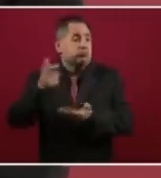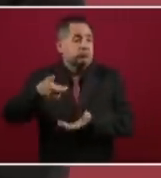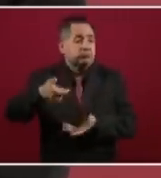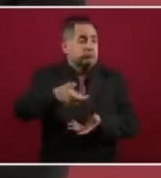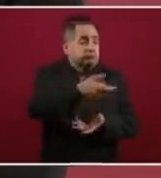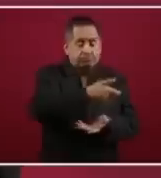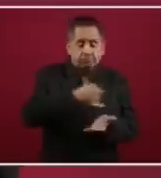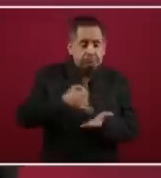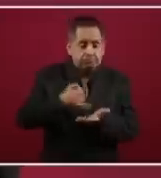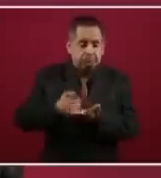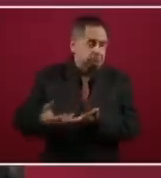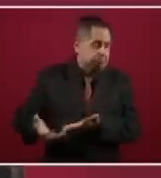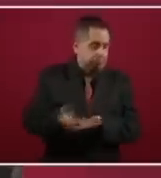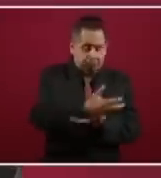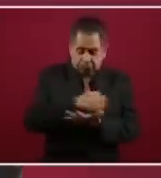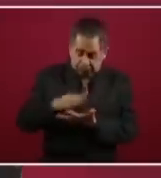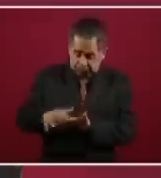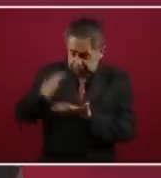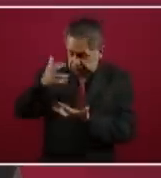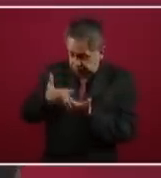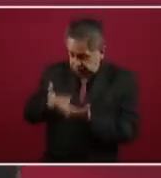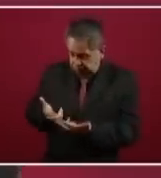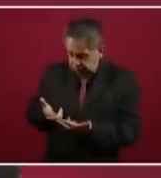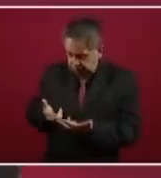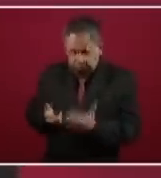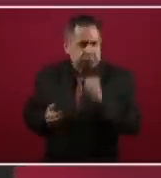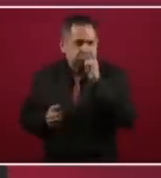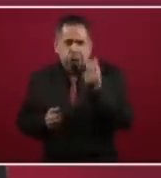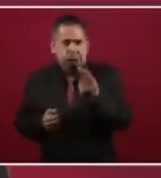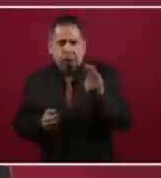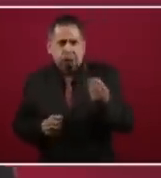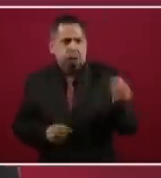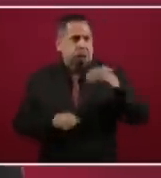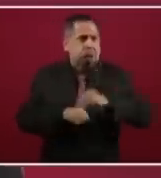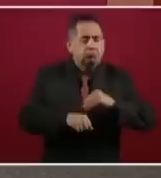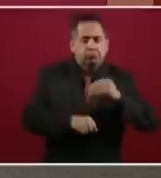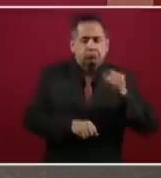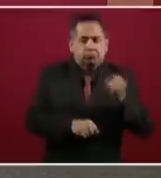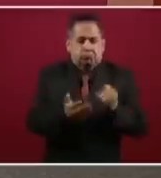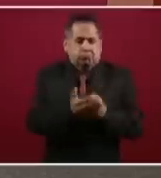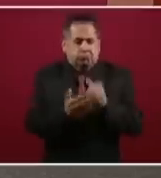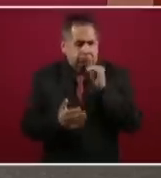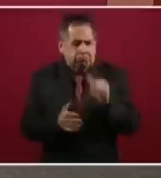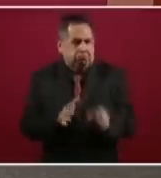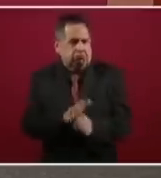fiscal, aumenta la recaudación y nos alcanza